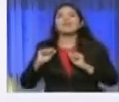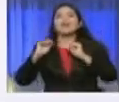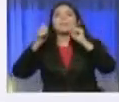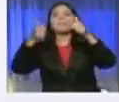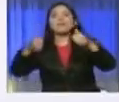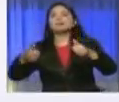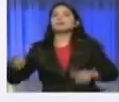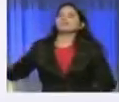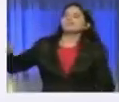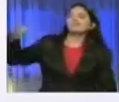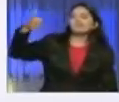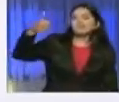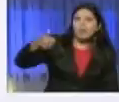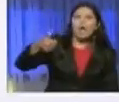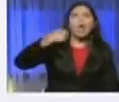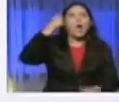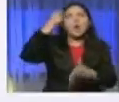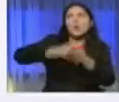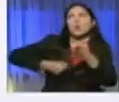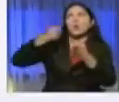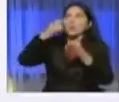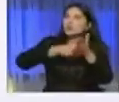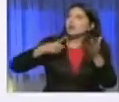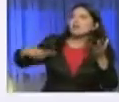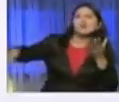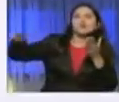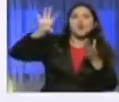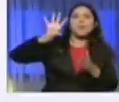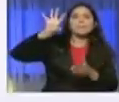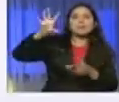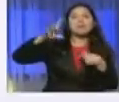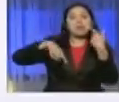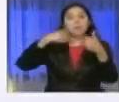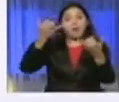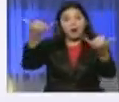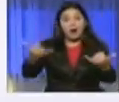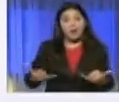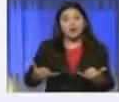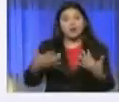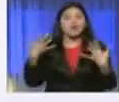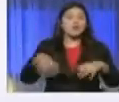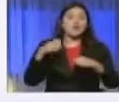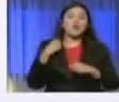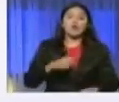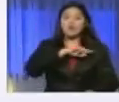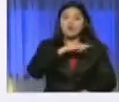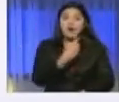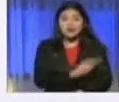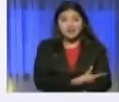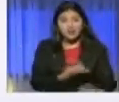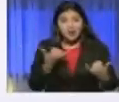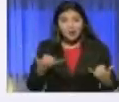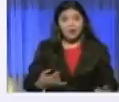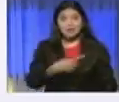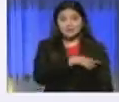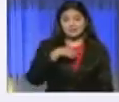mundo multipolar. Y luego todo eso se fue configurando en este arco de fuerzas que ha nacido. Y